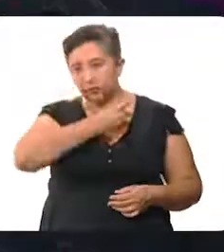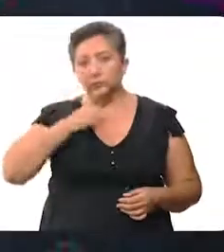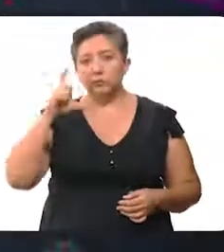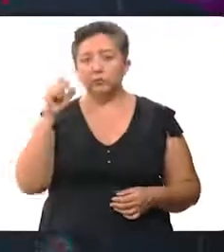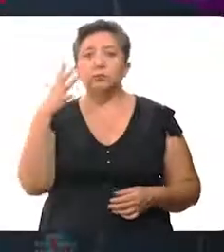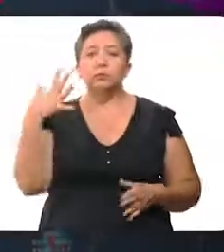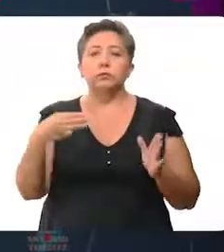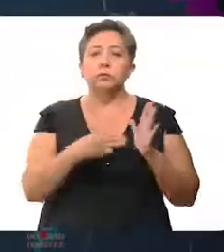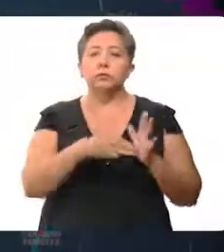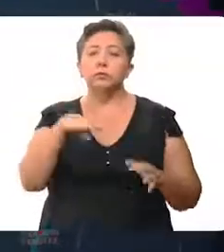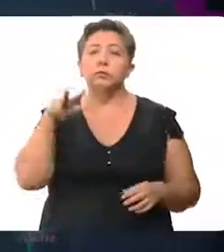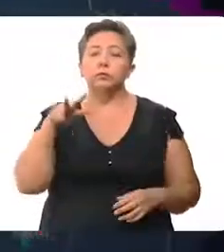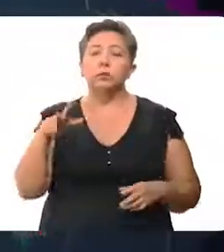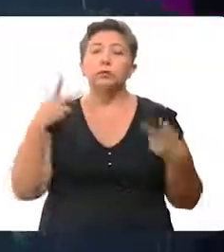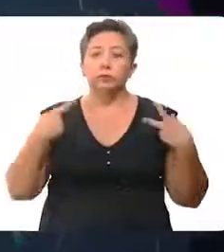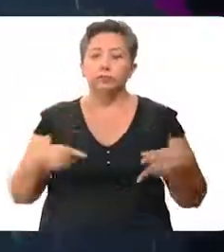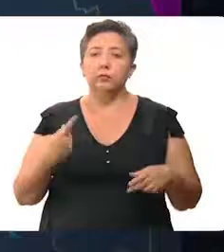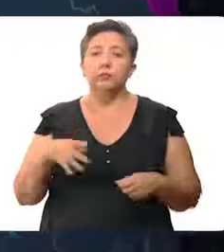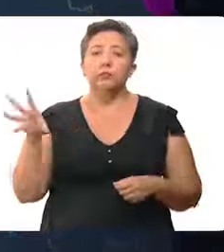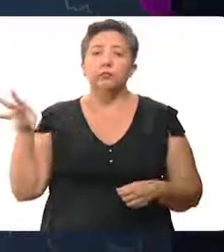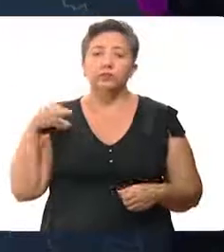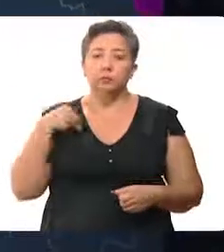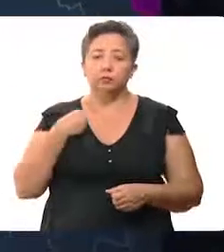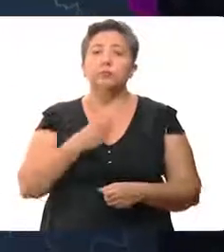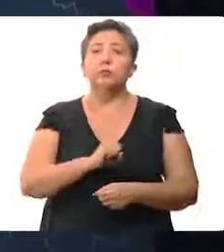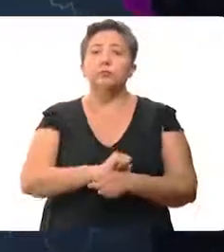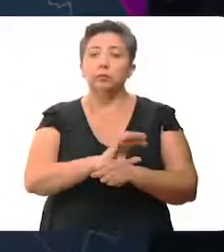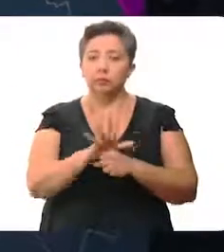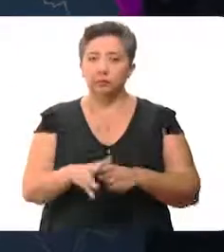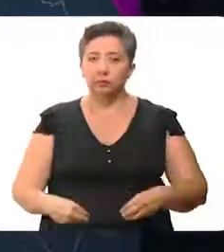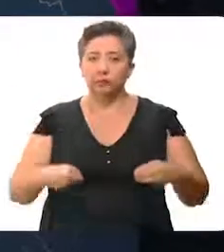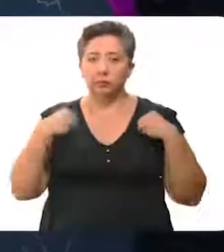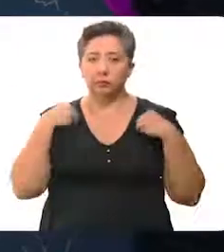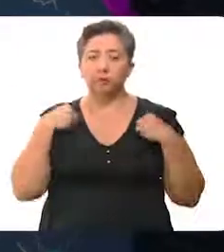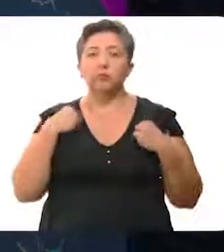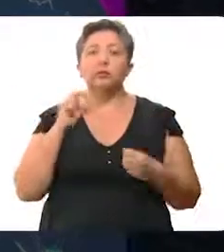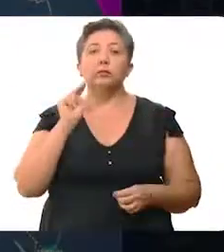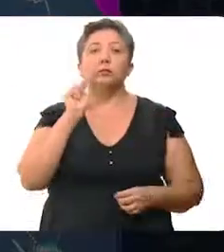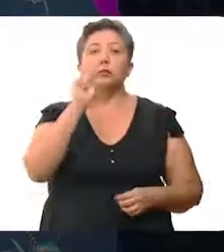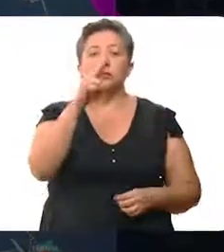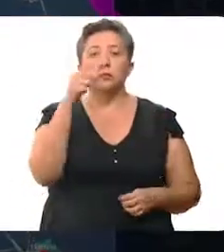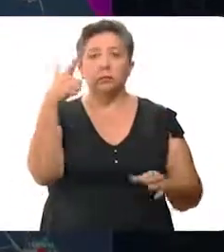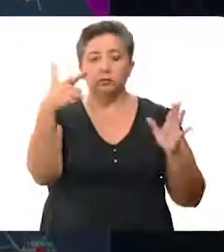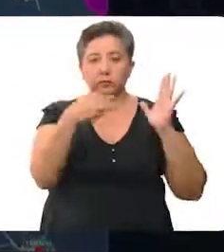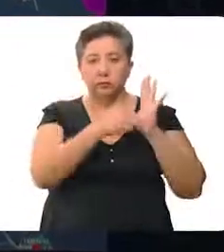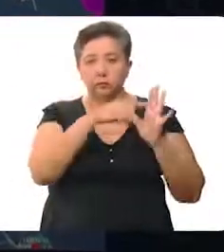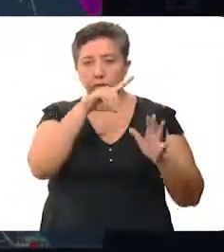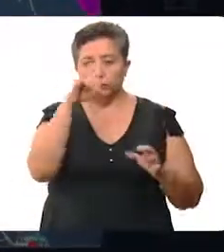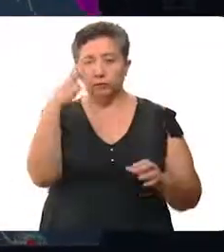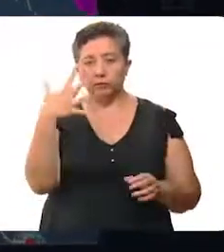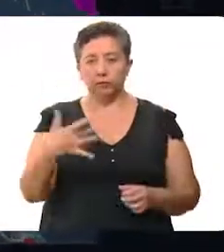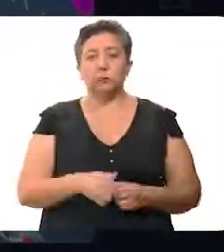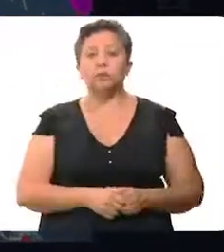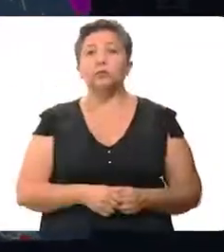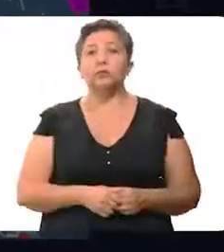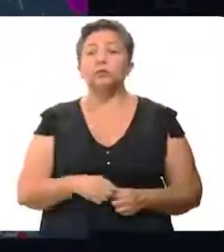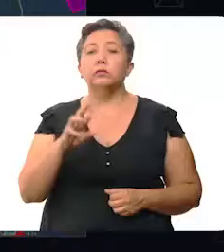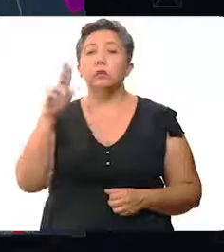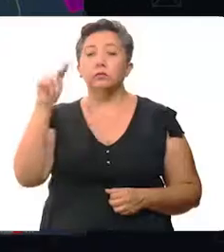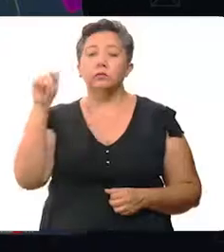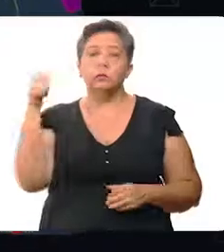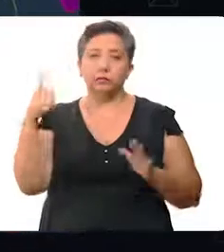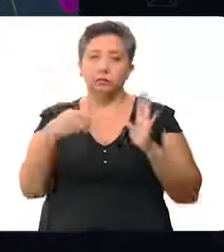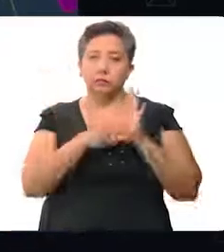diagnosticado 25.018 personas contagiadas de coronavirus, que viven en la zona norte 7.150, en la zona